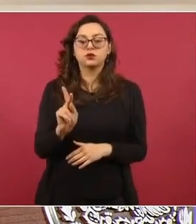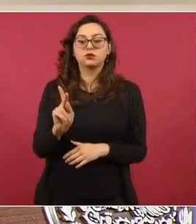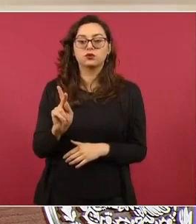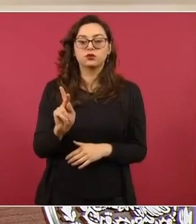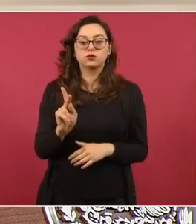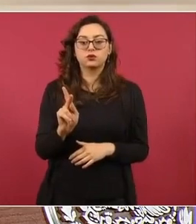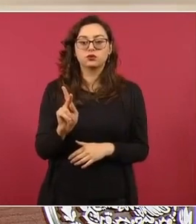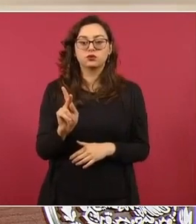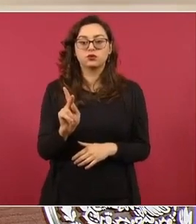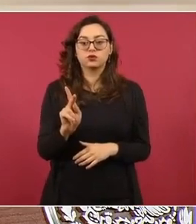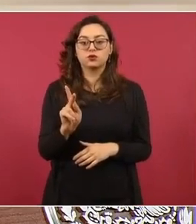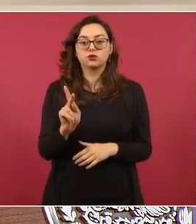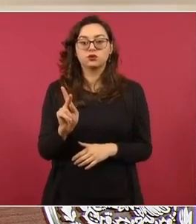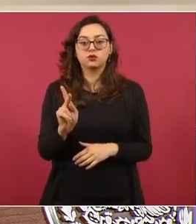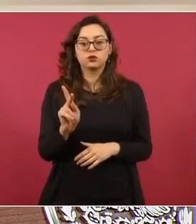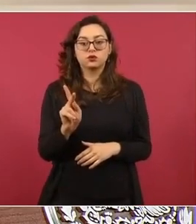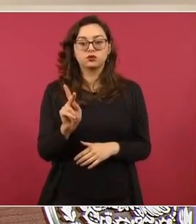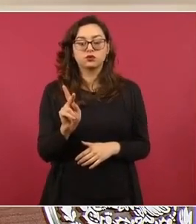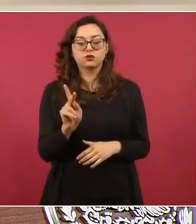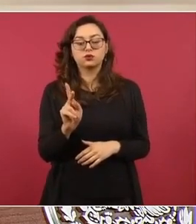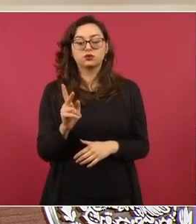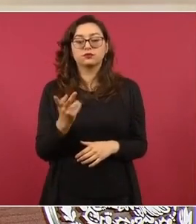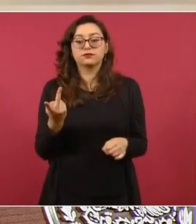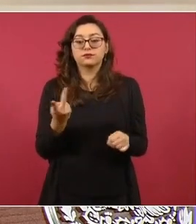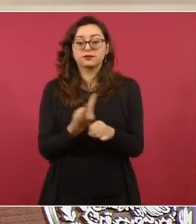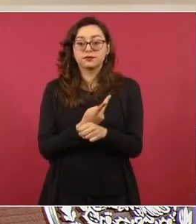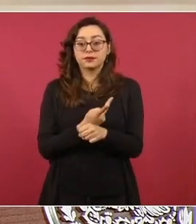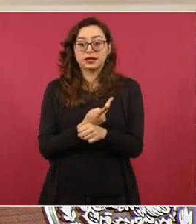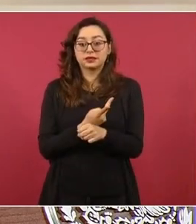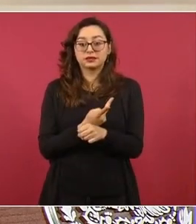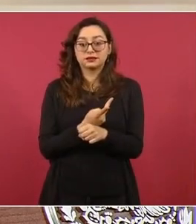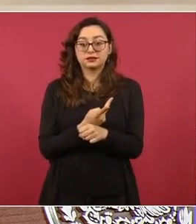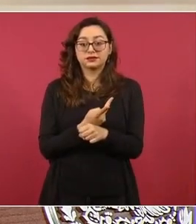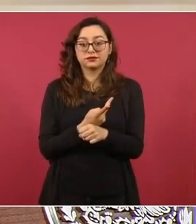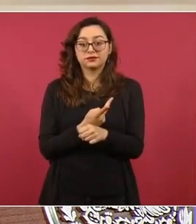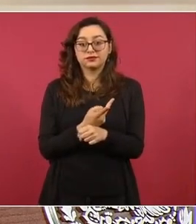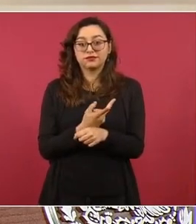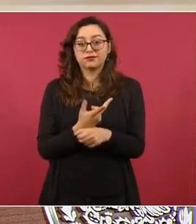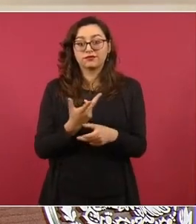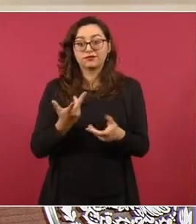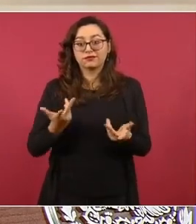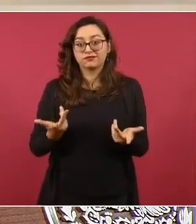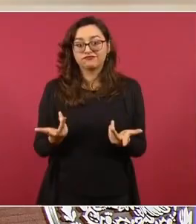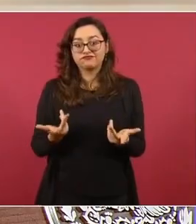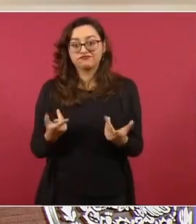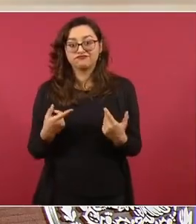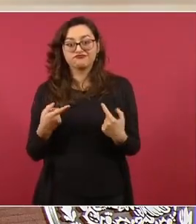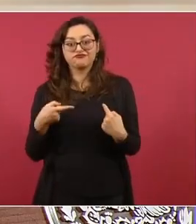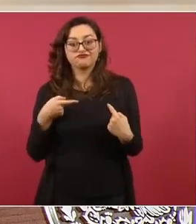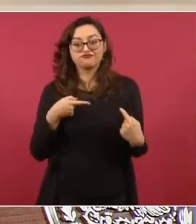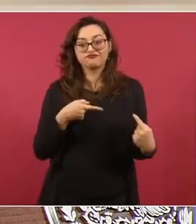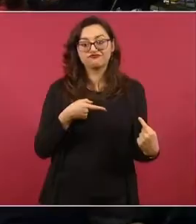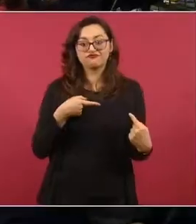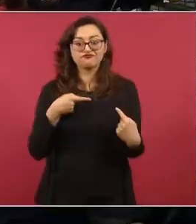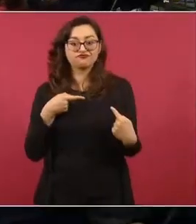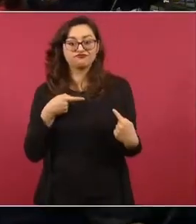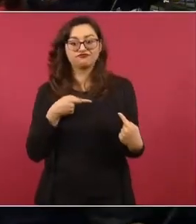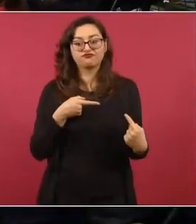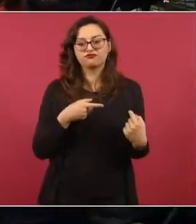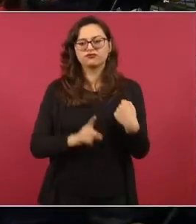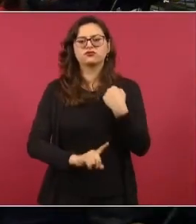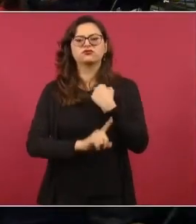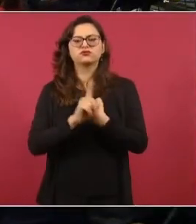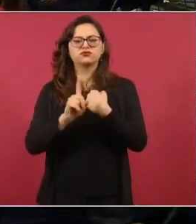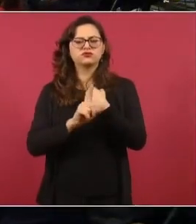lo que generó la discrepancia de los últimos tiempos es